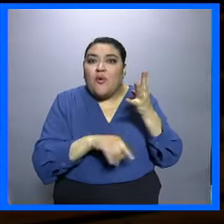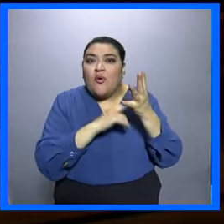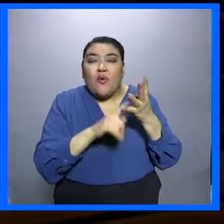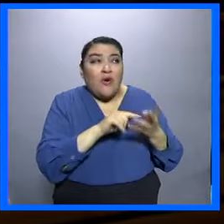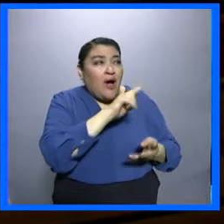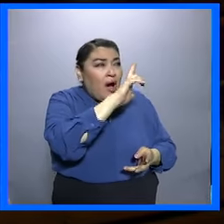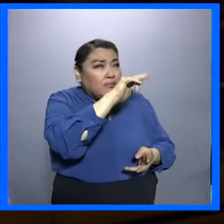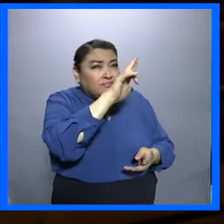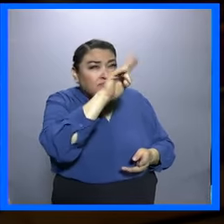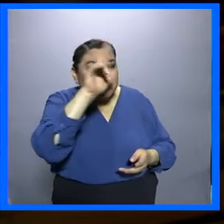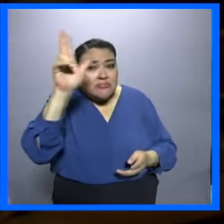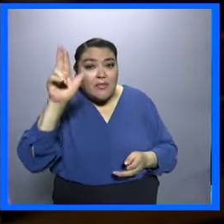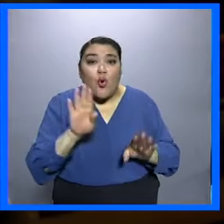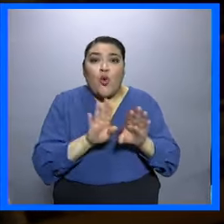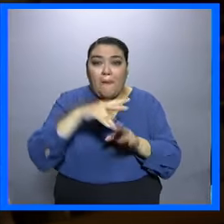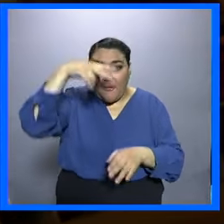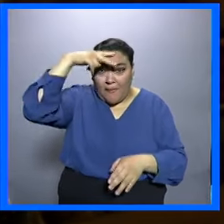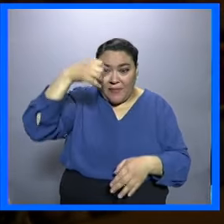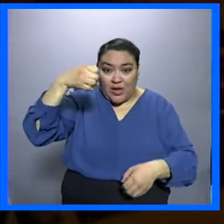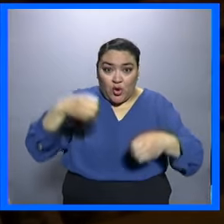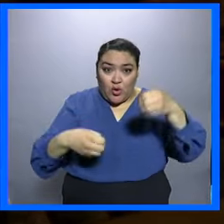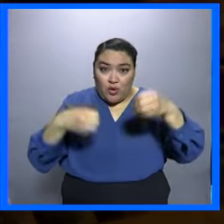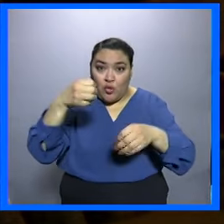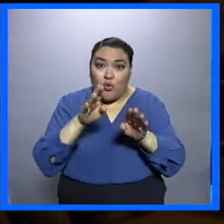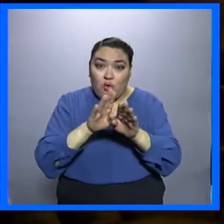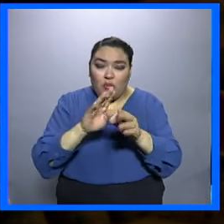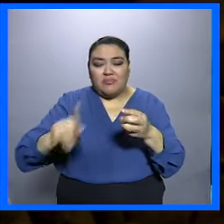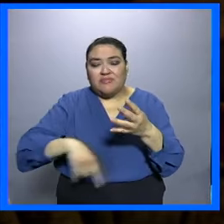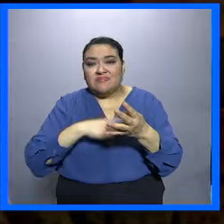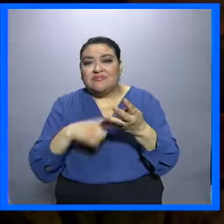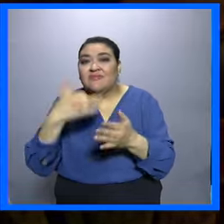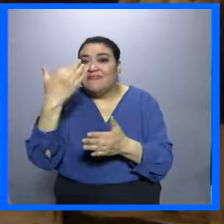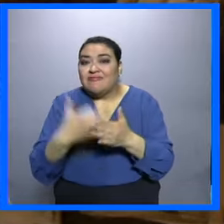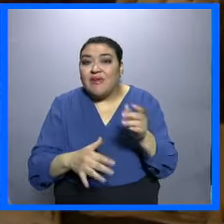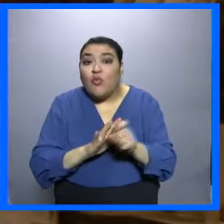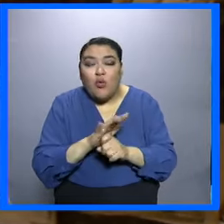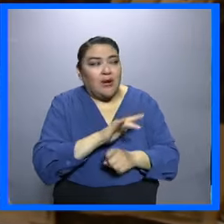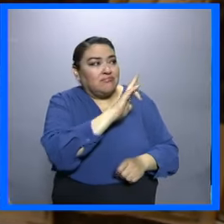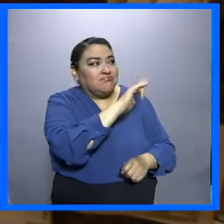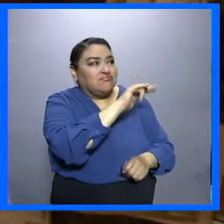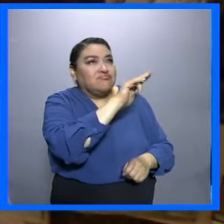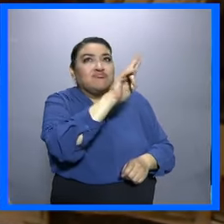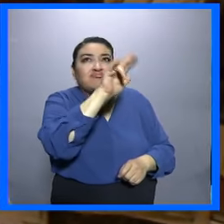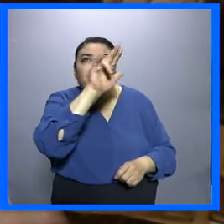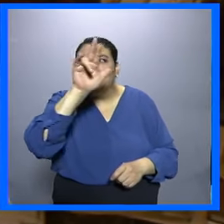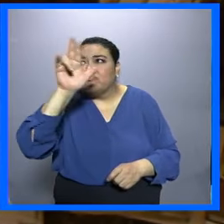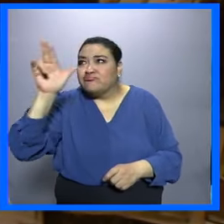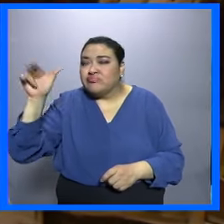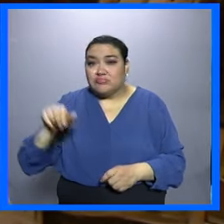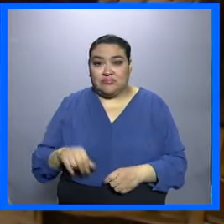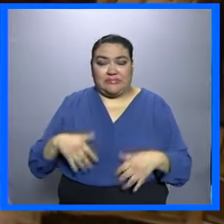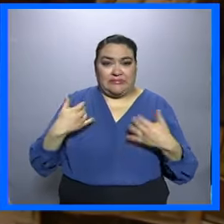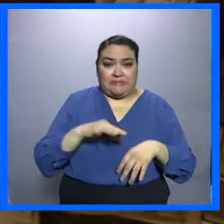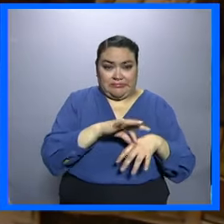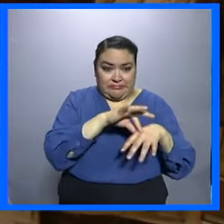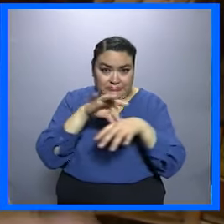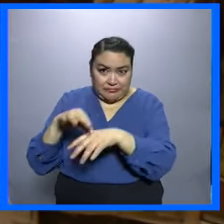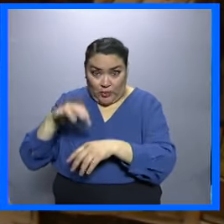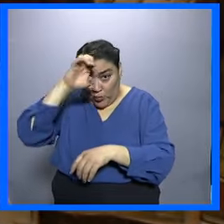Estado mexicano y de la justicia, así como los pendientes del sistema judicial. Este es un gran programa